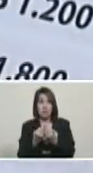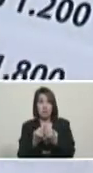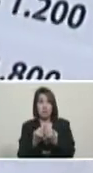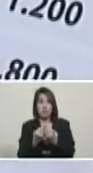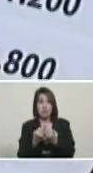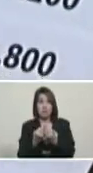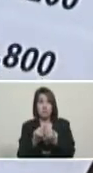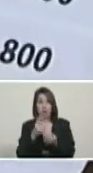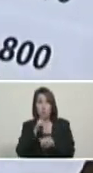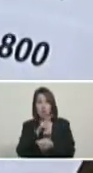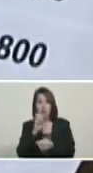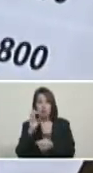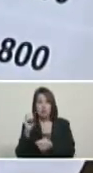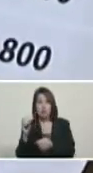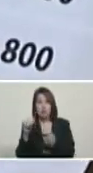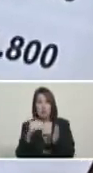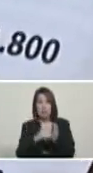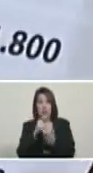dicho.